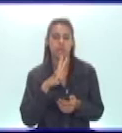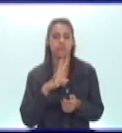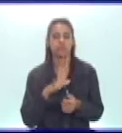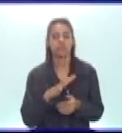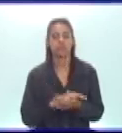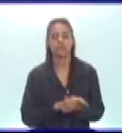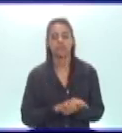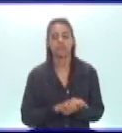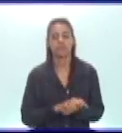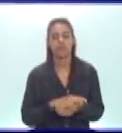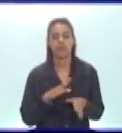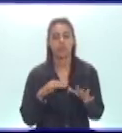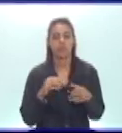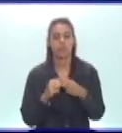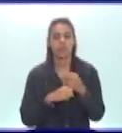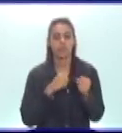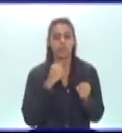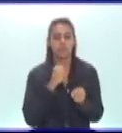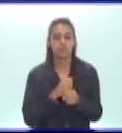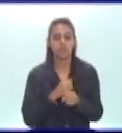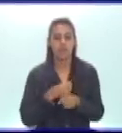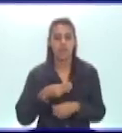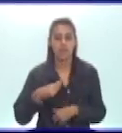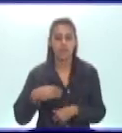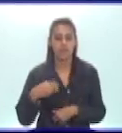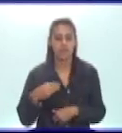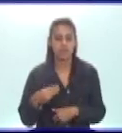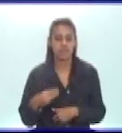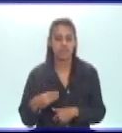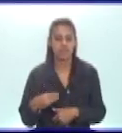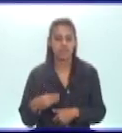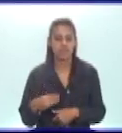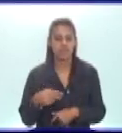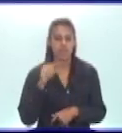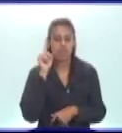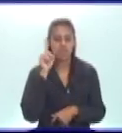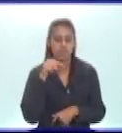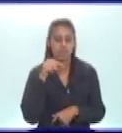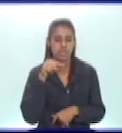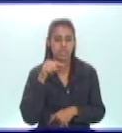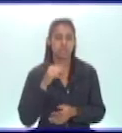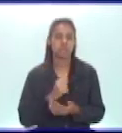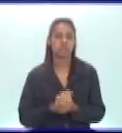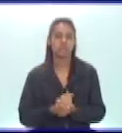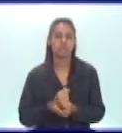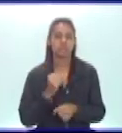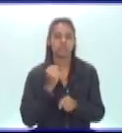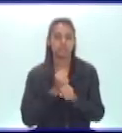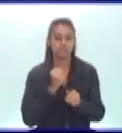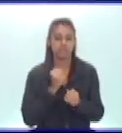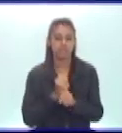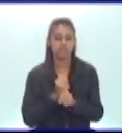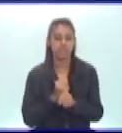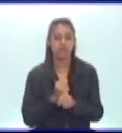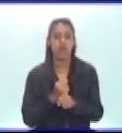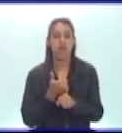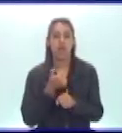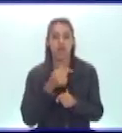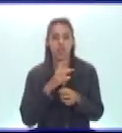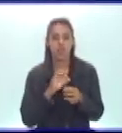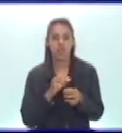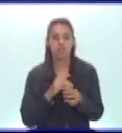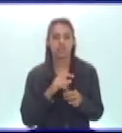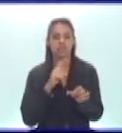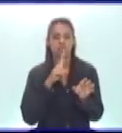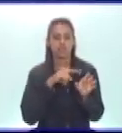podíamos utilizarla para aprovechar en la acentuación de las palabras que ellos van a trabajar, agudas, llanas, esdrújulas,